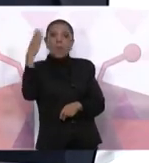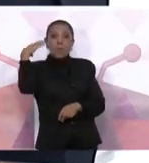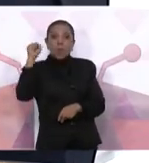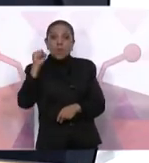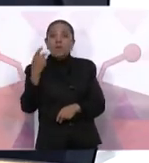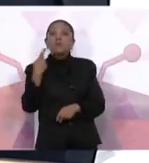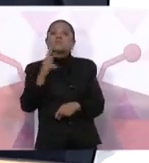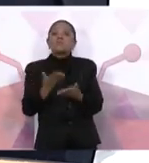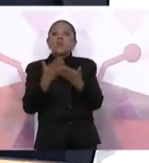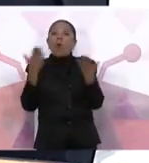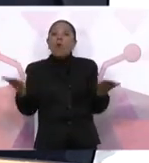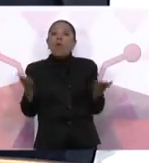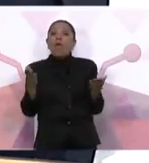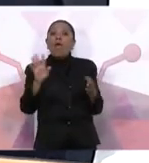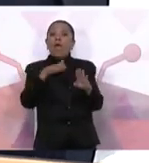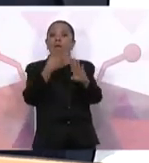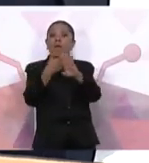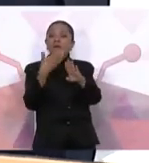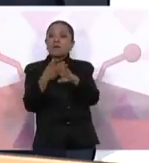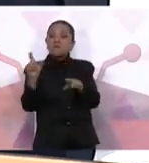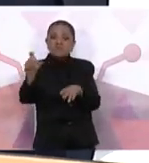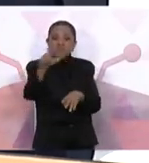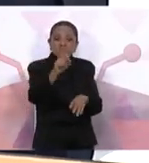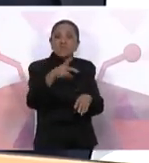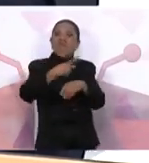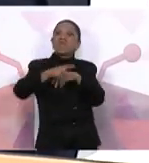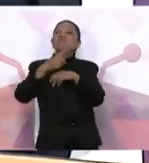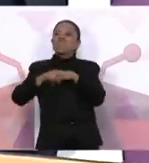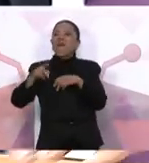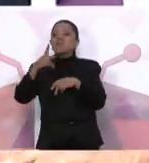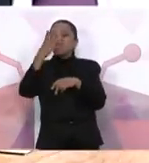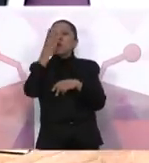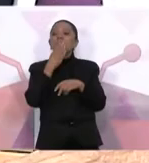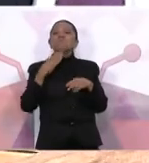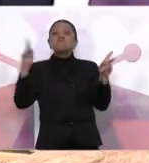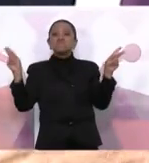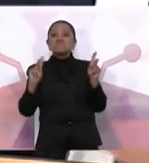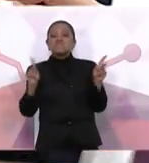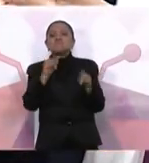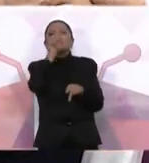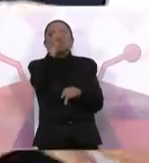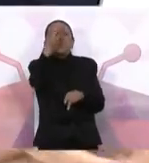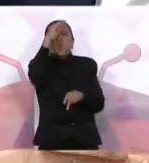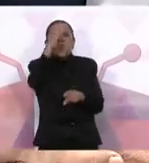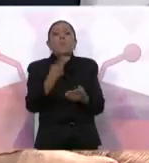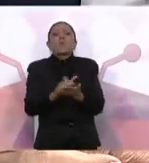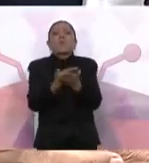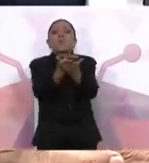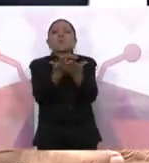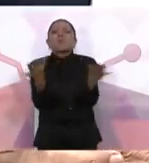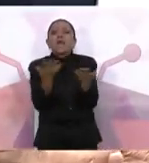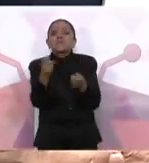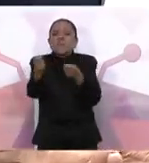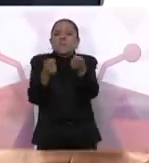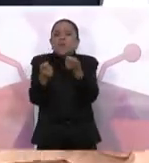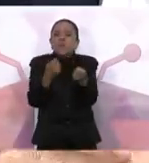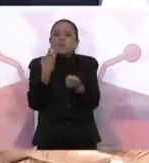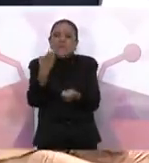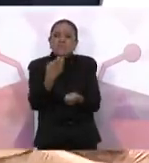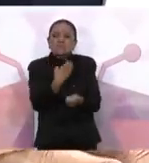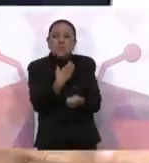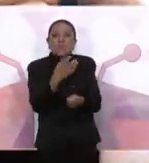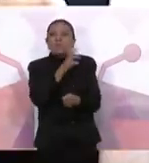campo poder seguir manteniendo bajo control nuestros cultivos tenemos que impulsar la agricultura orgánica